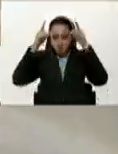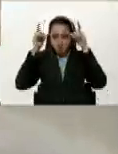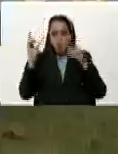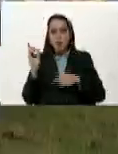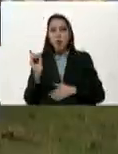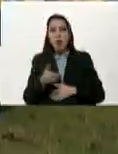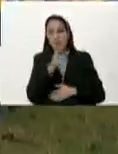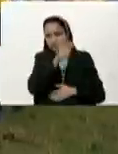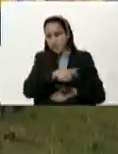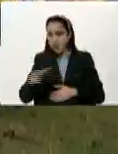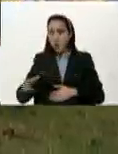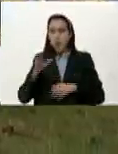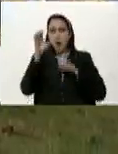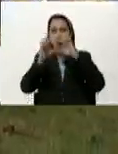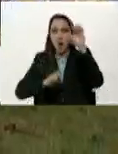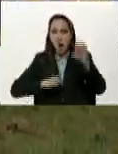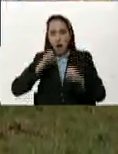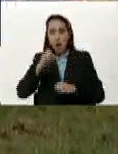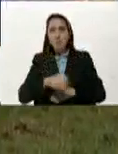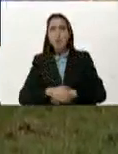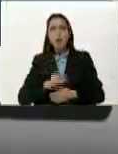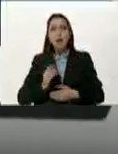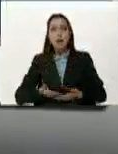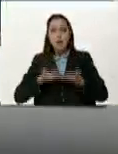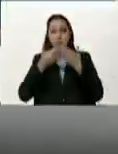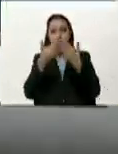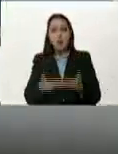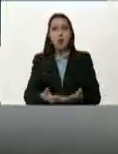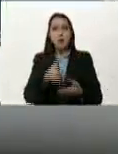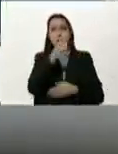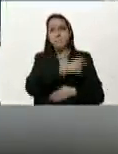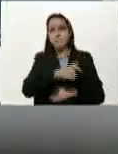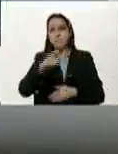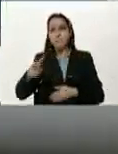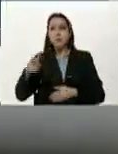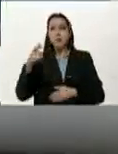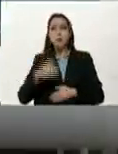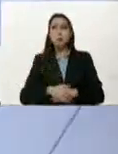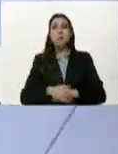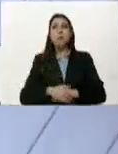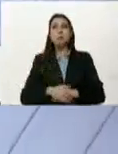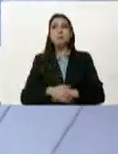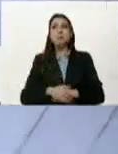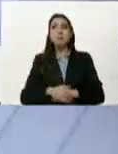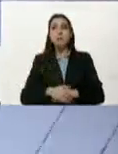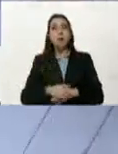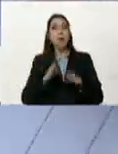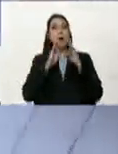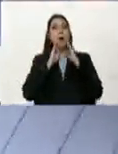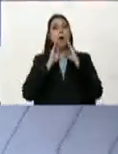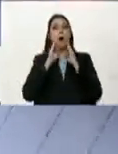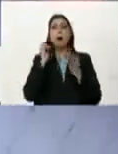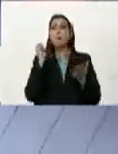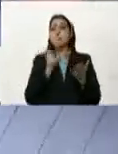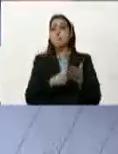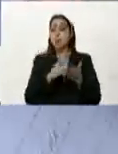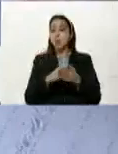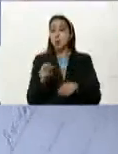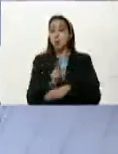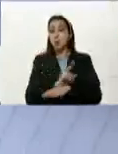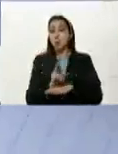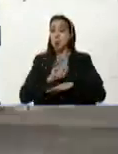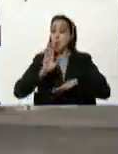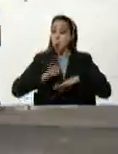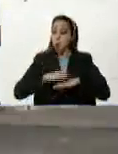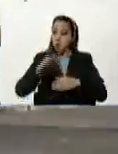sus animales directamente sin intermediarios se le además con una gran ventaja presente se les pagará inmediatamente porque se ha